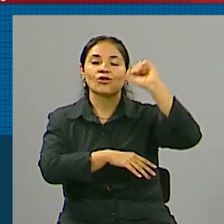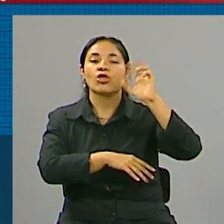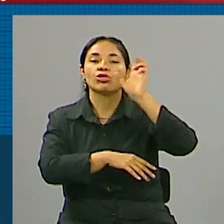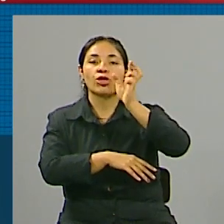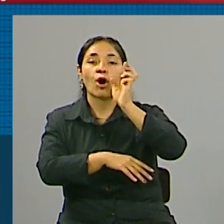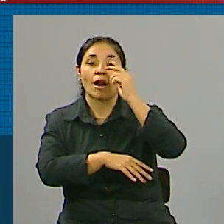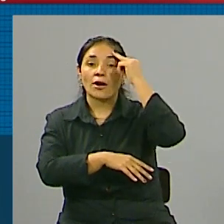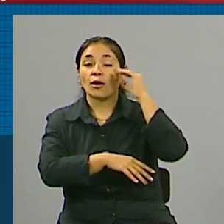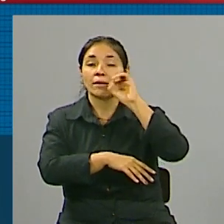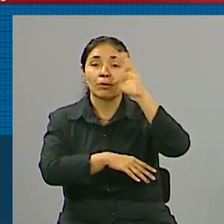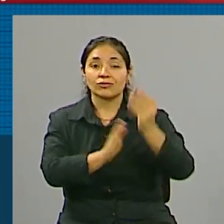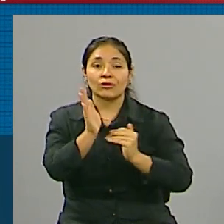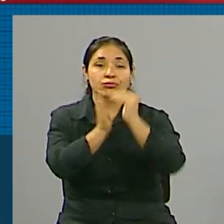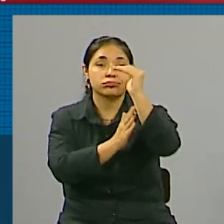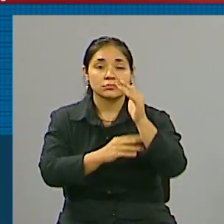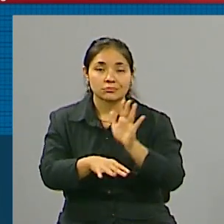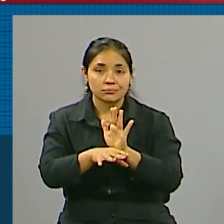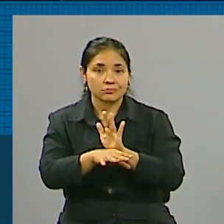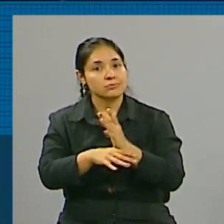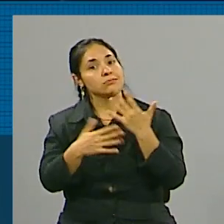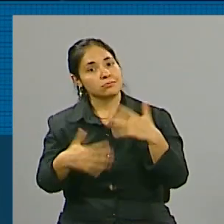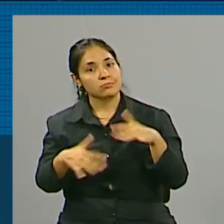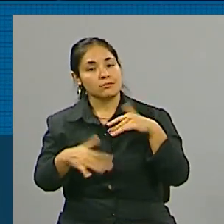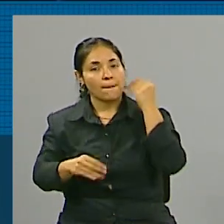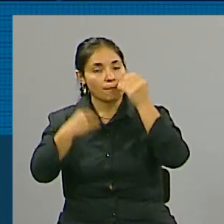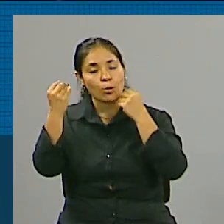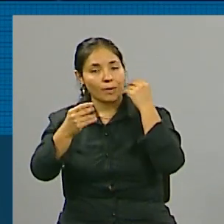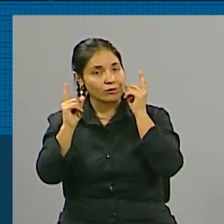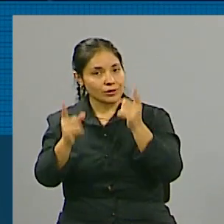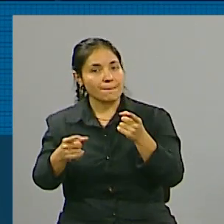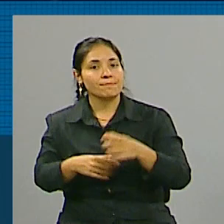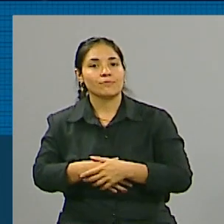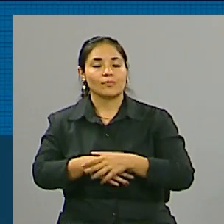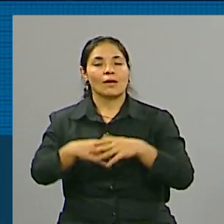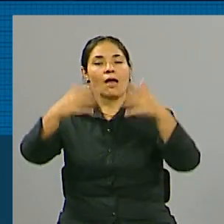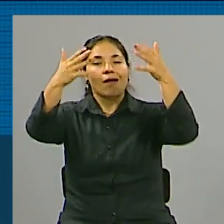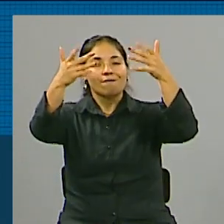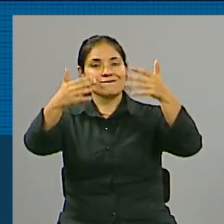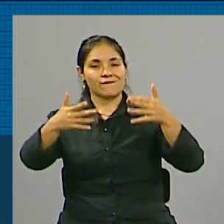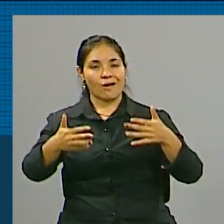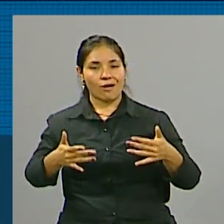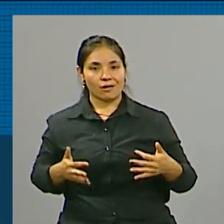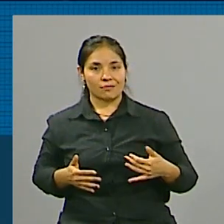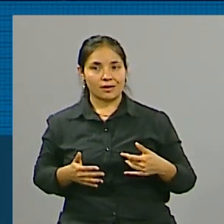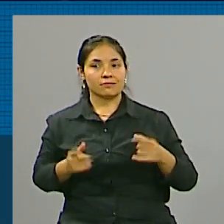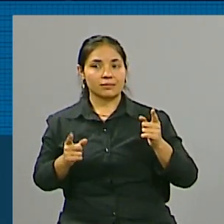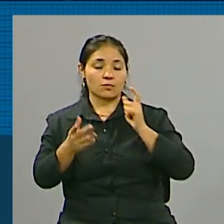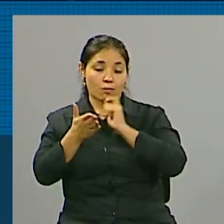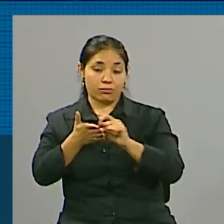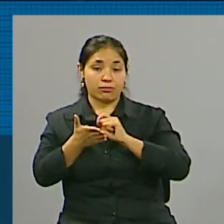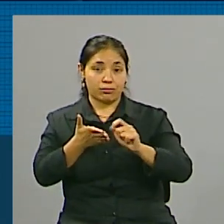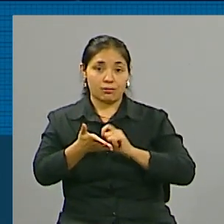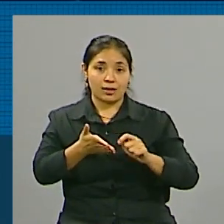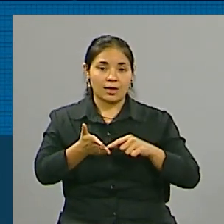ser un dato muy preocupante. Tal cual. Es algo que en el informe, ¿no? que escribimos en CESO